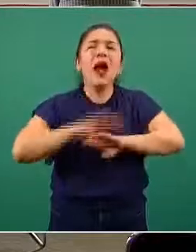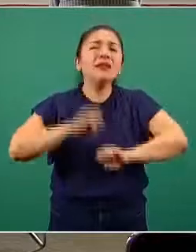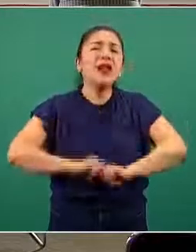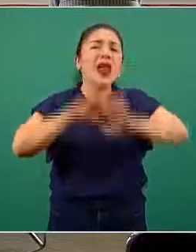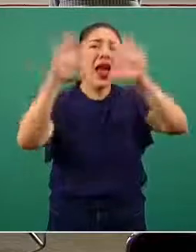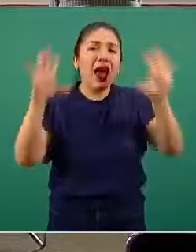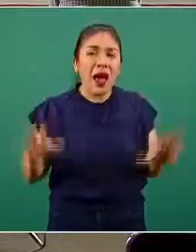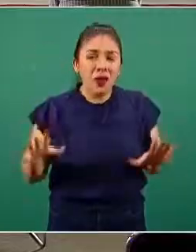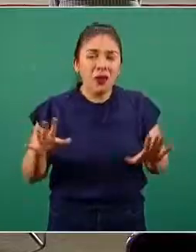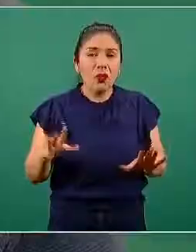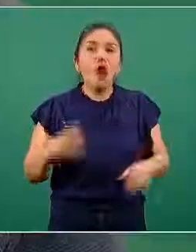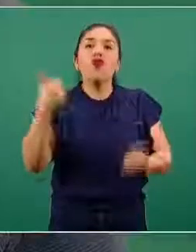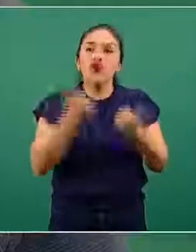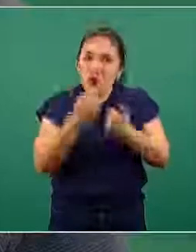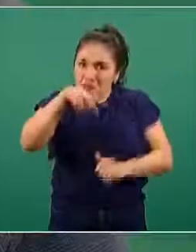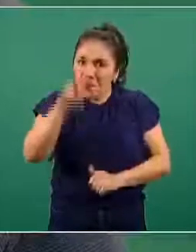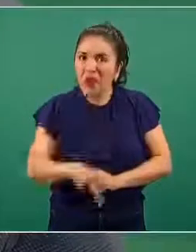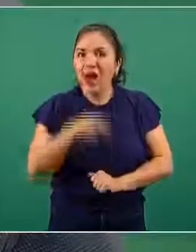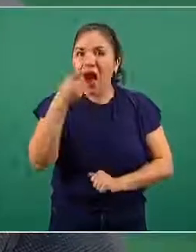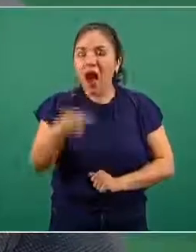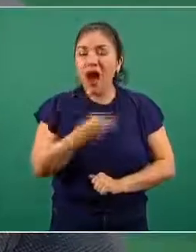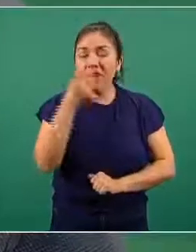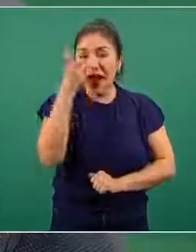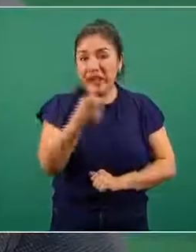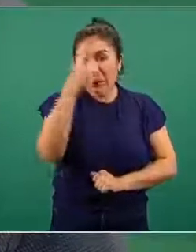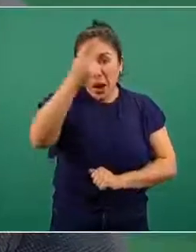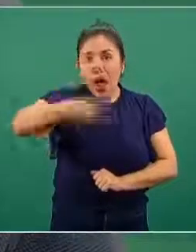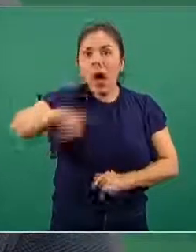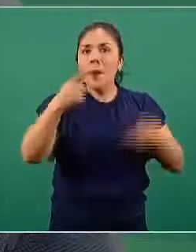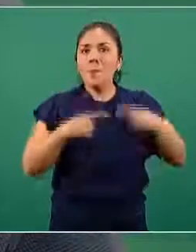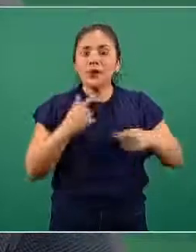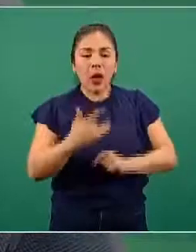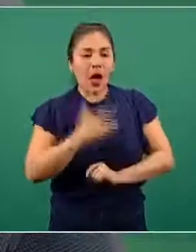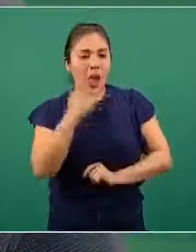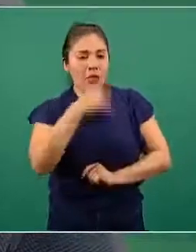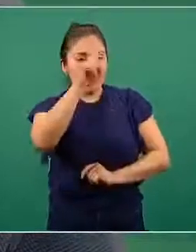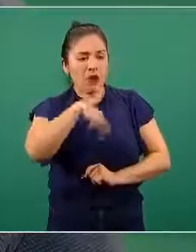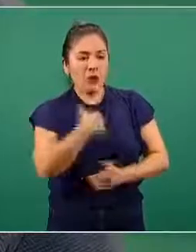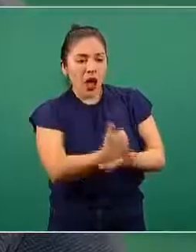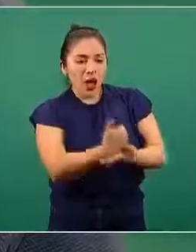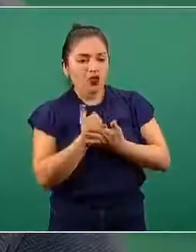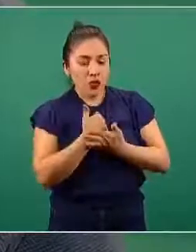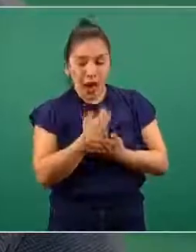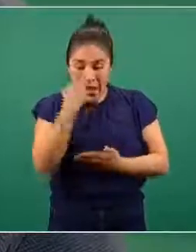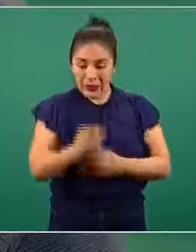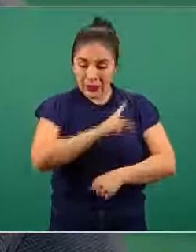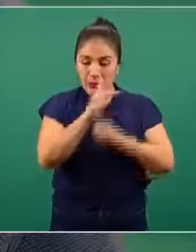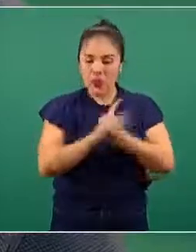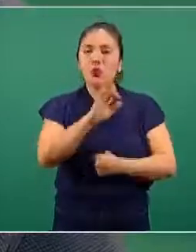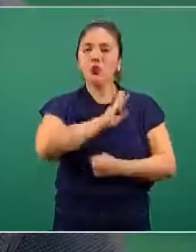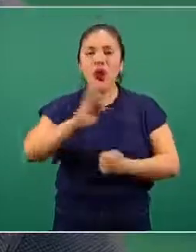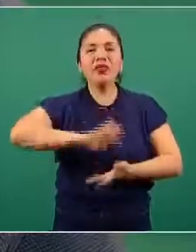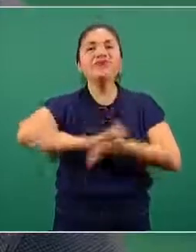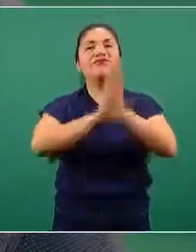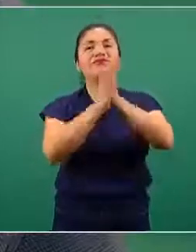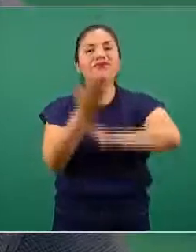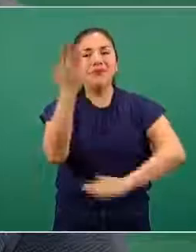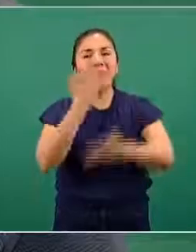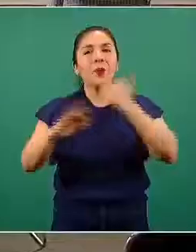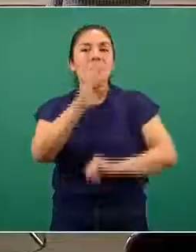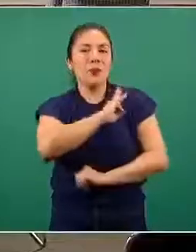y sobre todo información que ayude a la comunidad y que nos ayude a nosotros como país a salir adelante en este